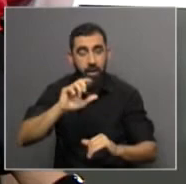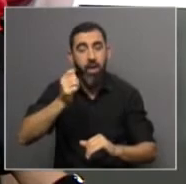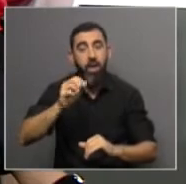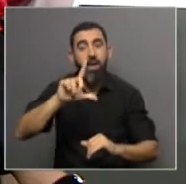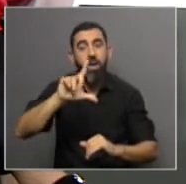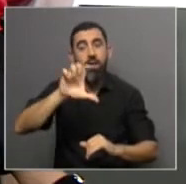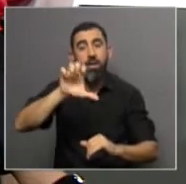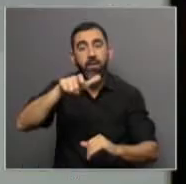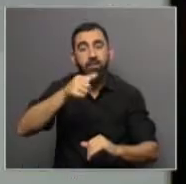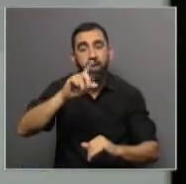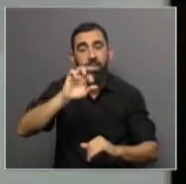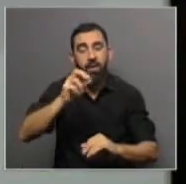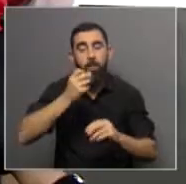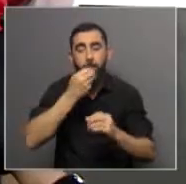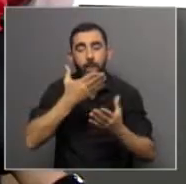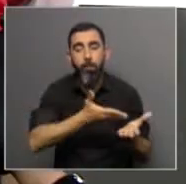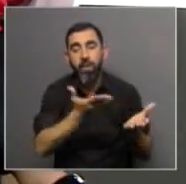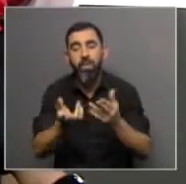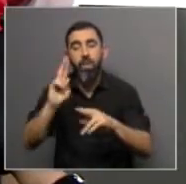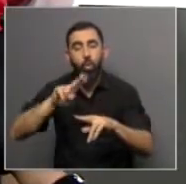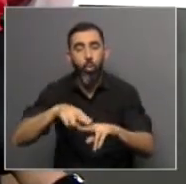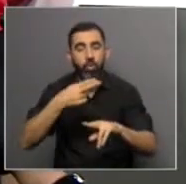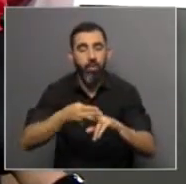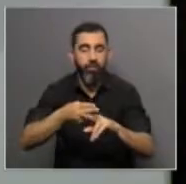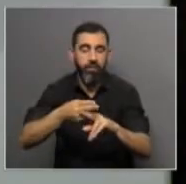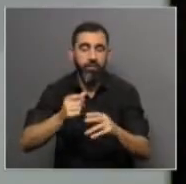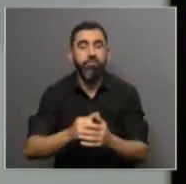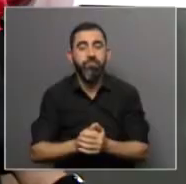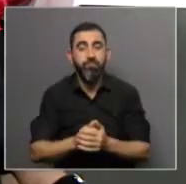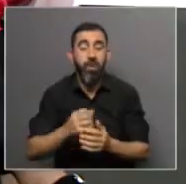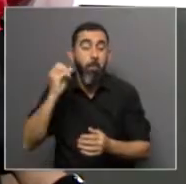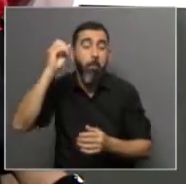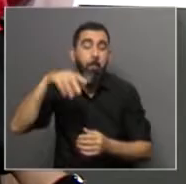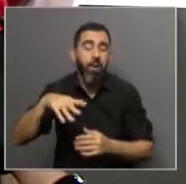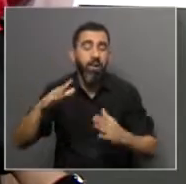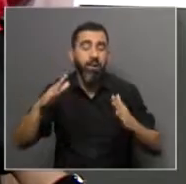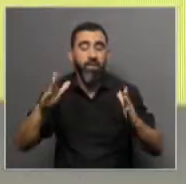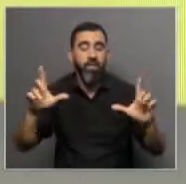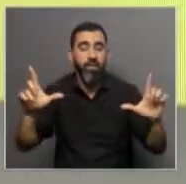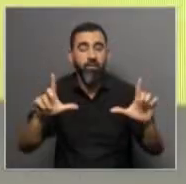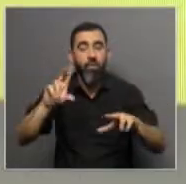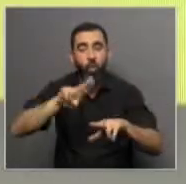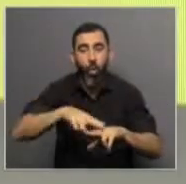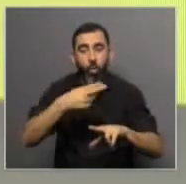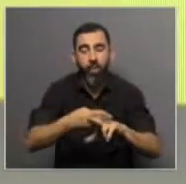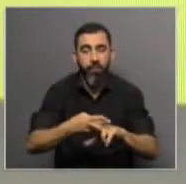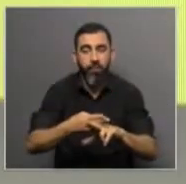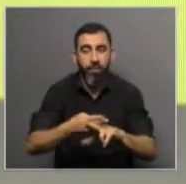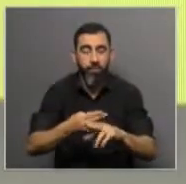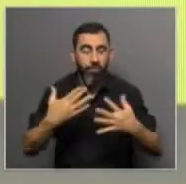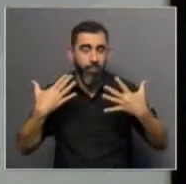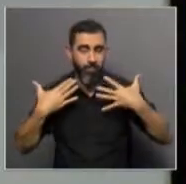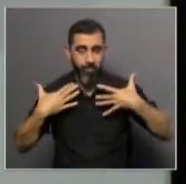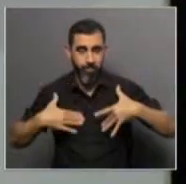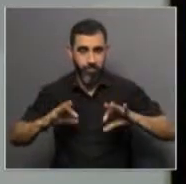nuevo a Piso, aquí en TV Ciudad. Un gusto Muchas estar gracias. acá, muchas gracias. En esto de la magia de la televisión volvemos a hacer de carne y hueso. Exacto, ¿no? ahí está.